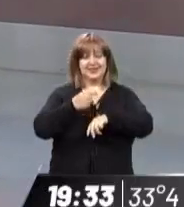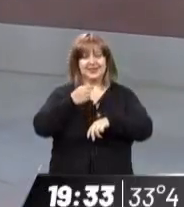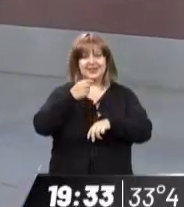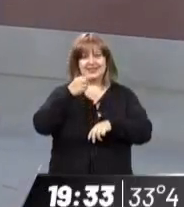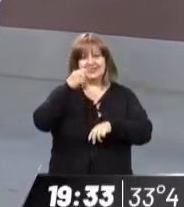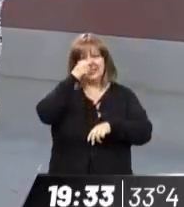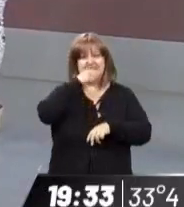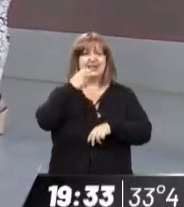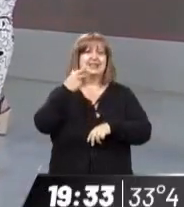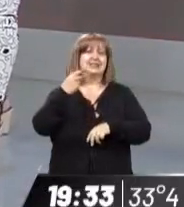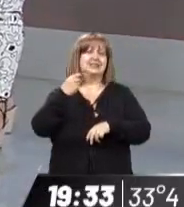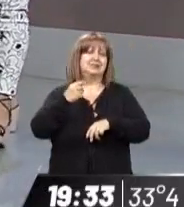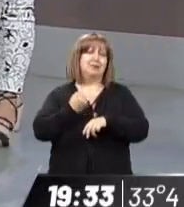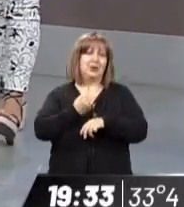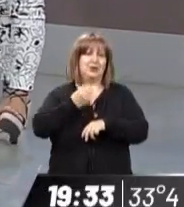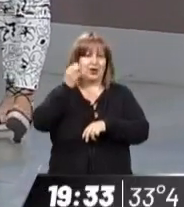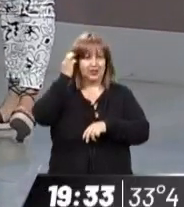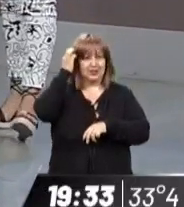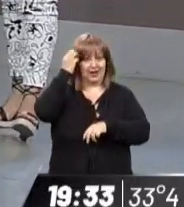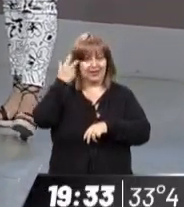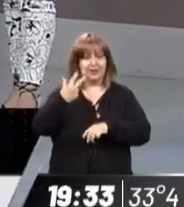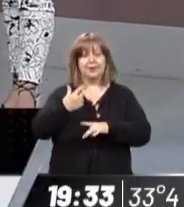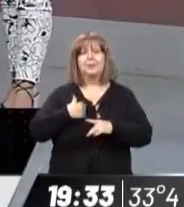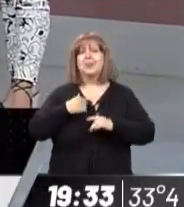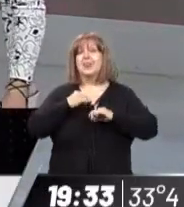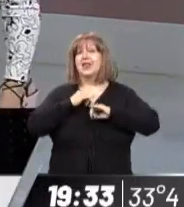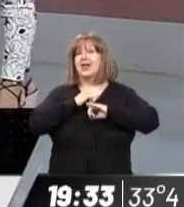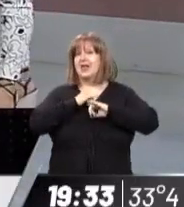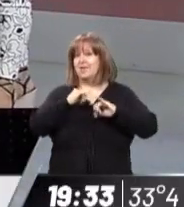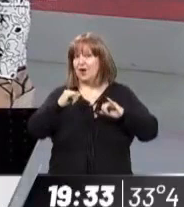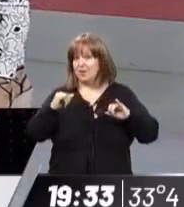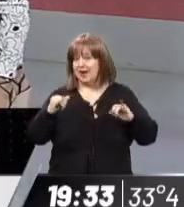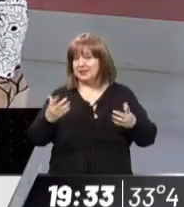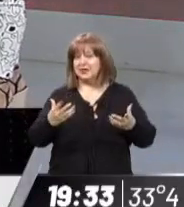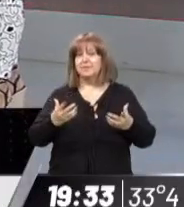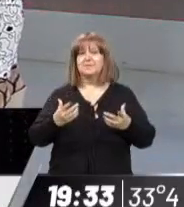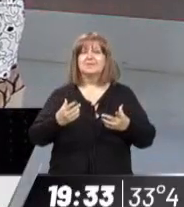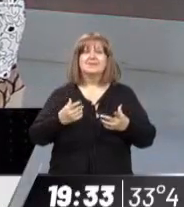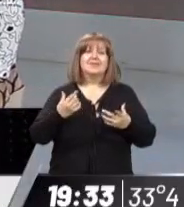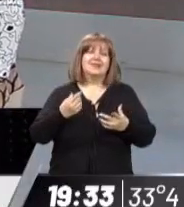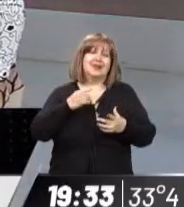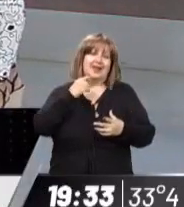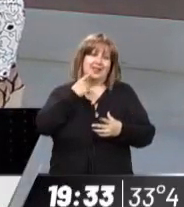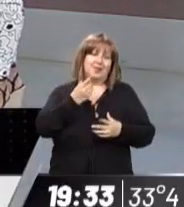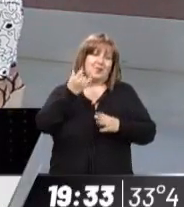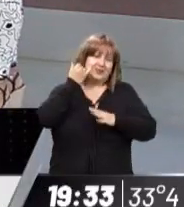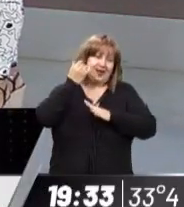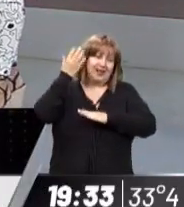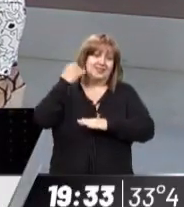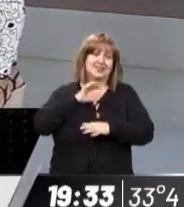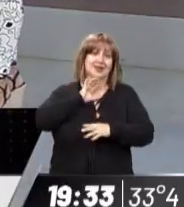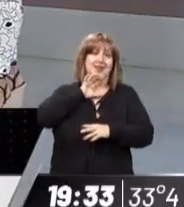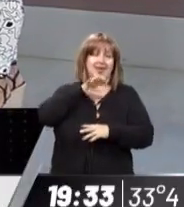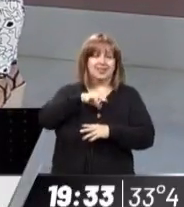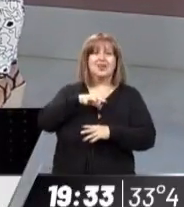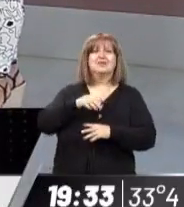Vamos a seguir hablando, obviamente esta noticia es una gran noticia la que compartíamos recién, lo que tiene que ver con este nuevo nieto recuperado, que justamente Estela de Carrotto